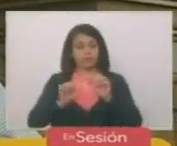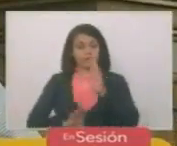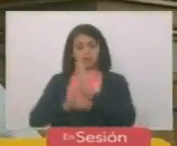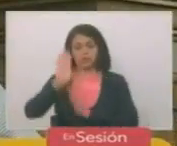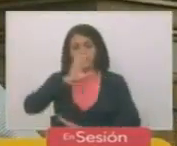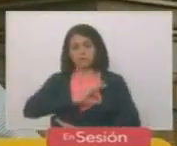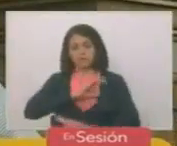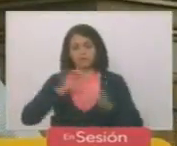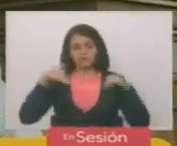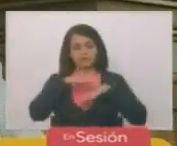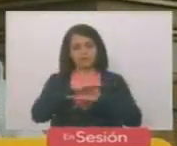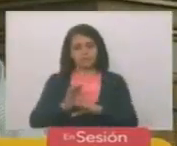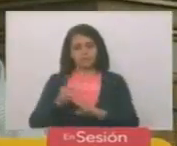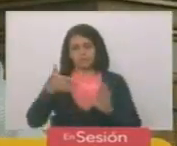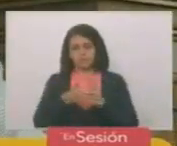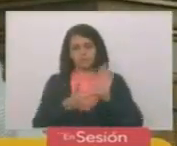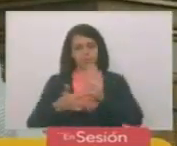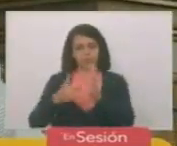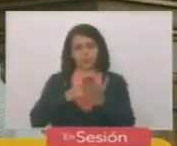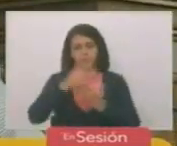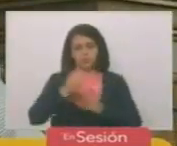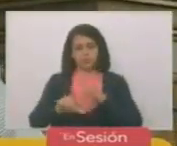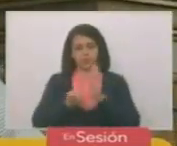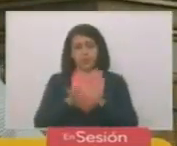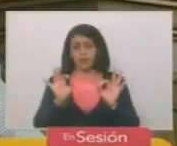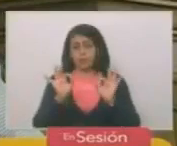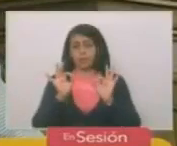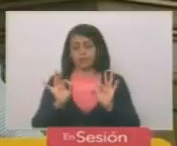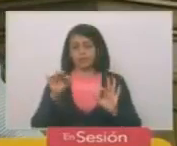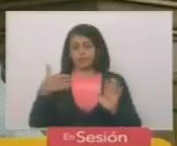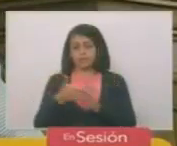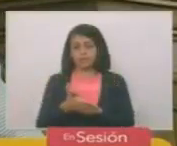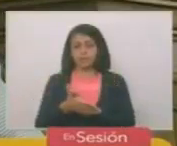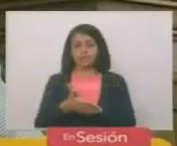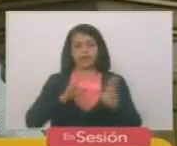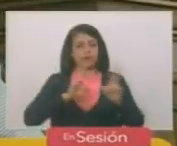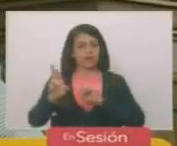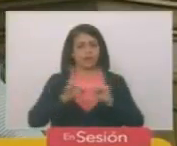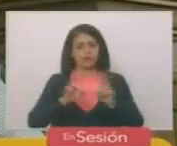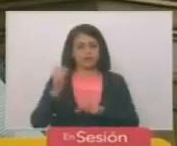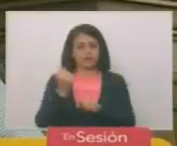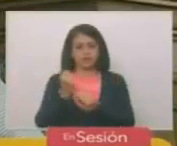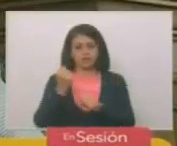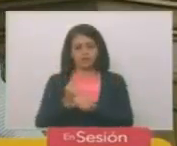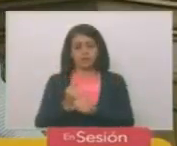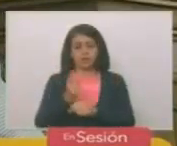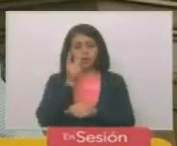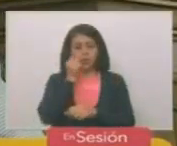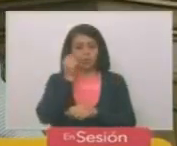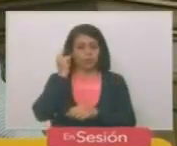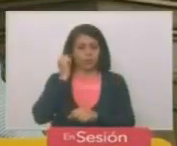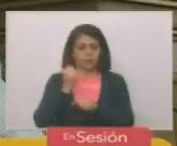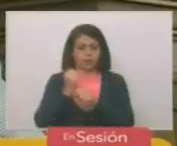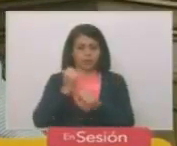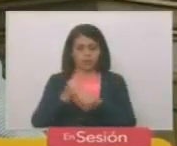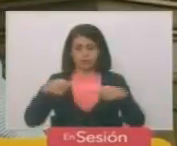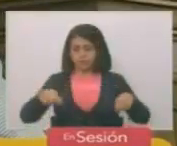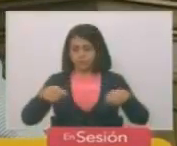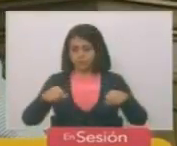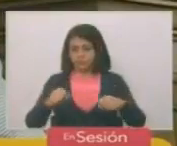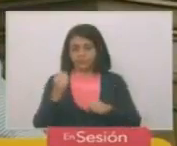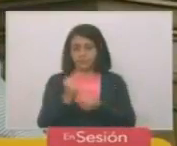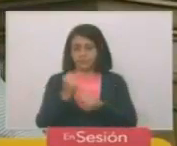Social Integral, mediante la cual remite proyecto de ley especial de las relaciones laborales de las trabajadoras motorizados y